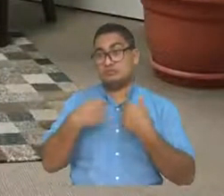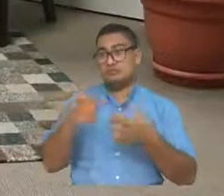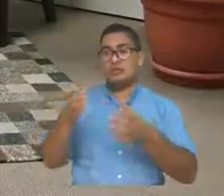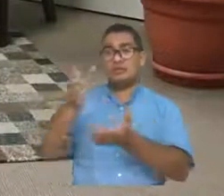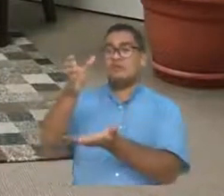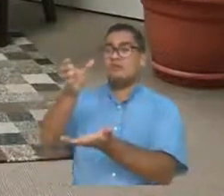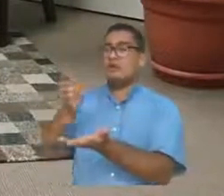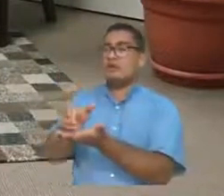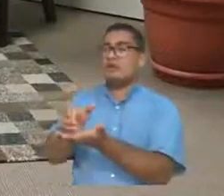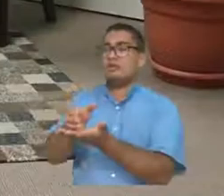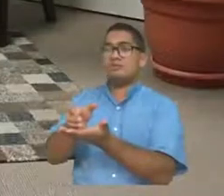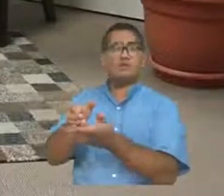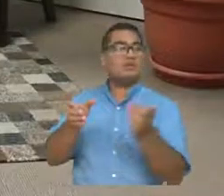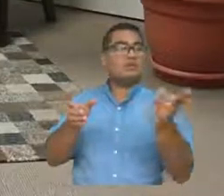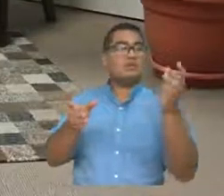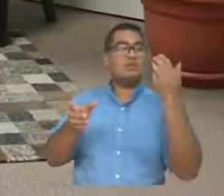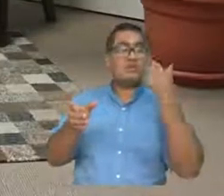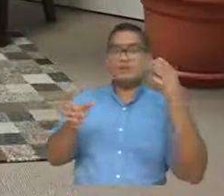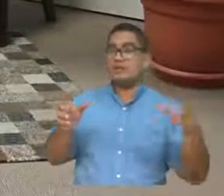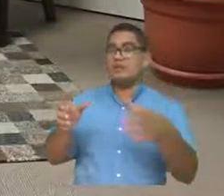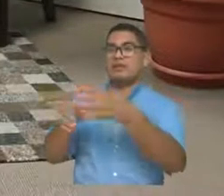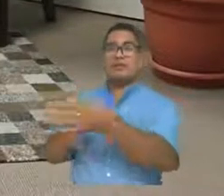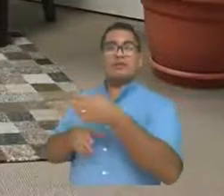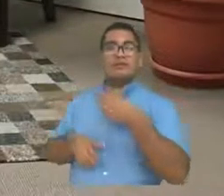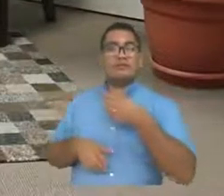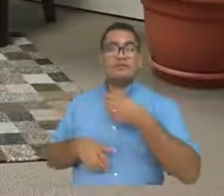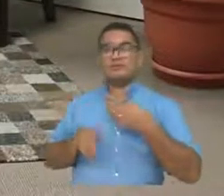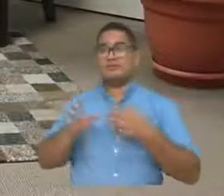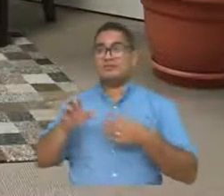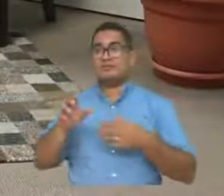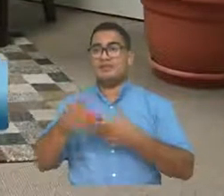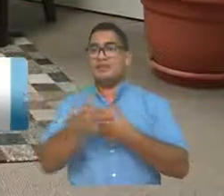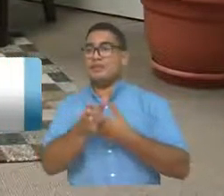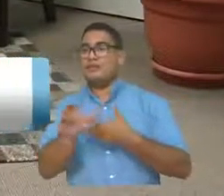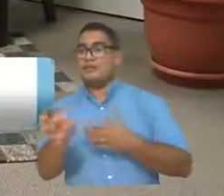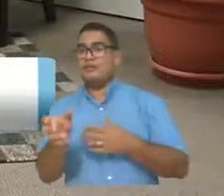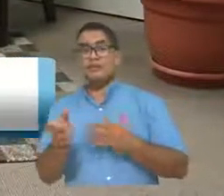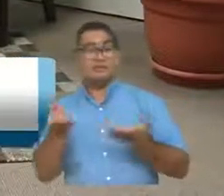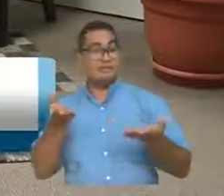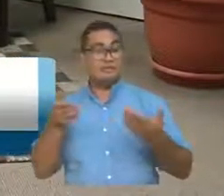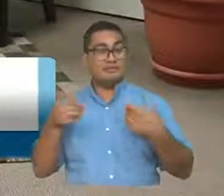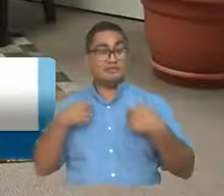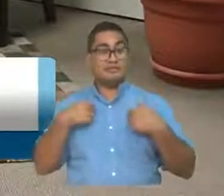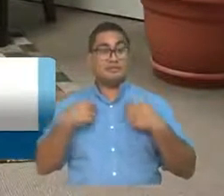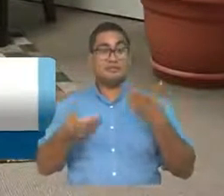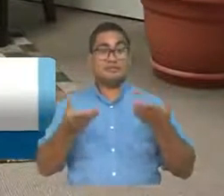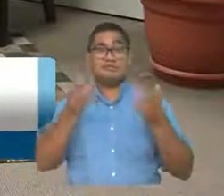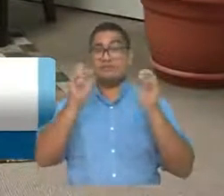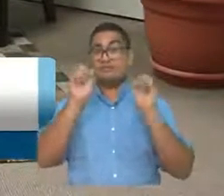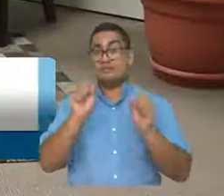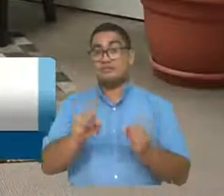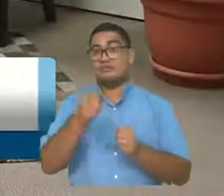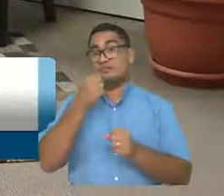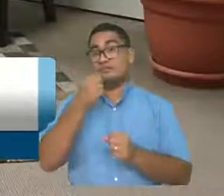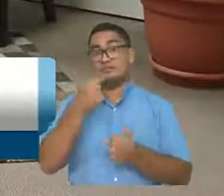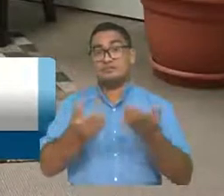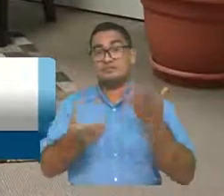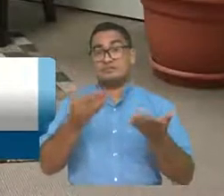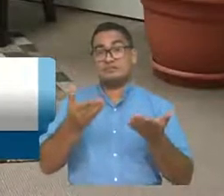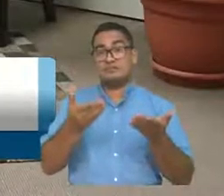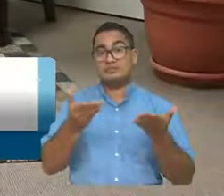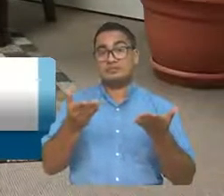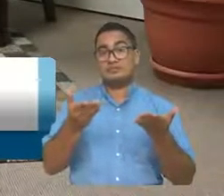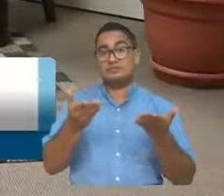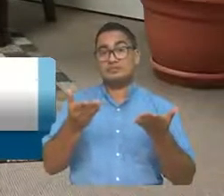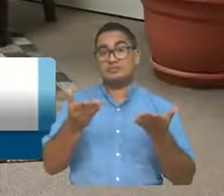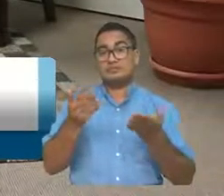que, de hecho, saber que tengo el riesgo de poder también contraer la enfermedad. O tienen las probabilidades de que sí lo